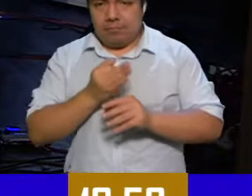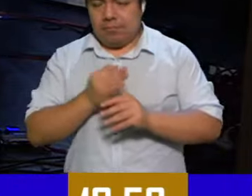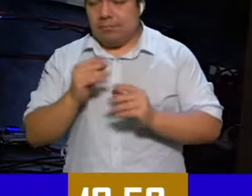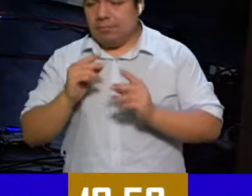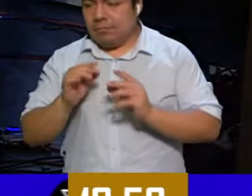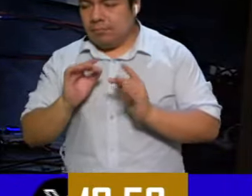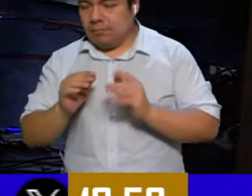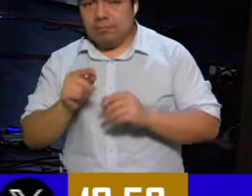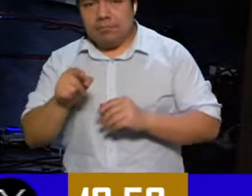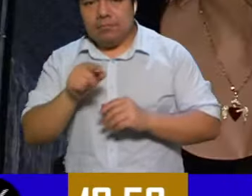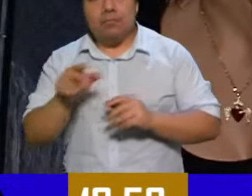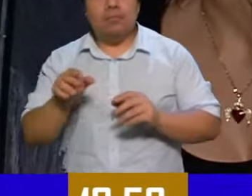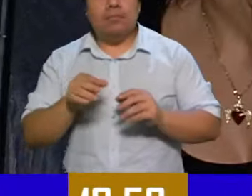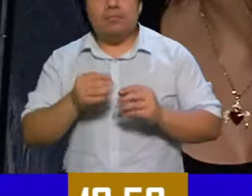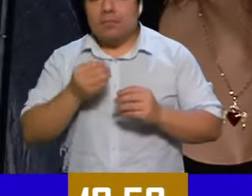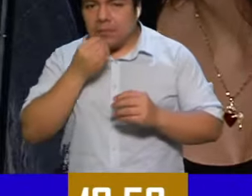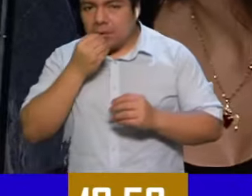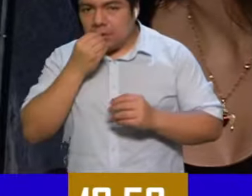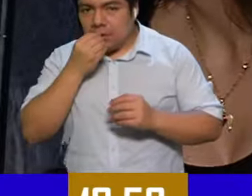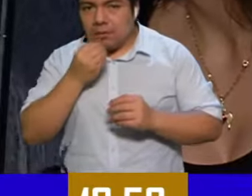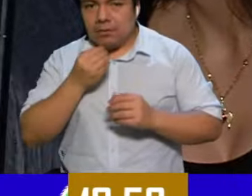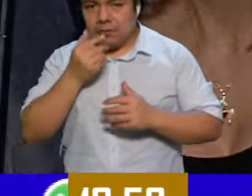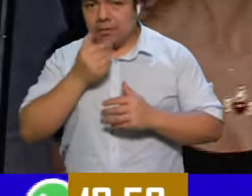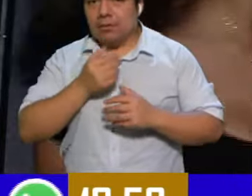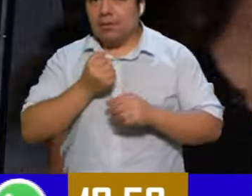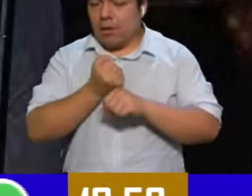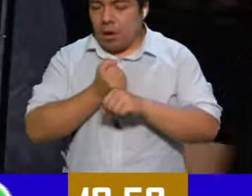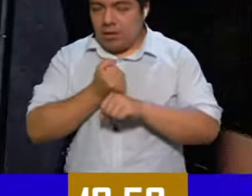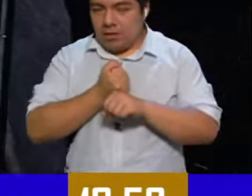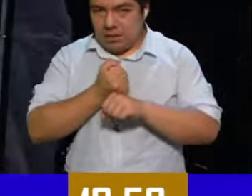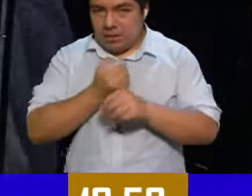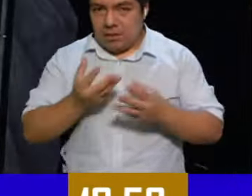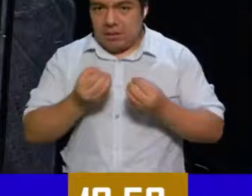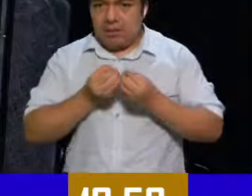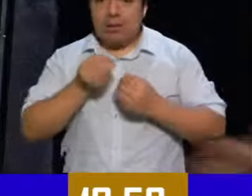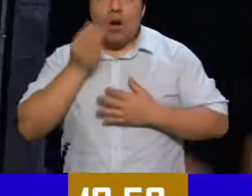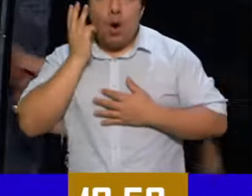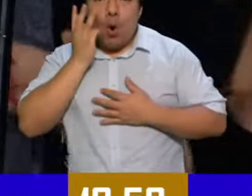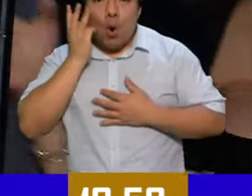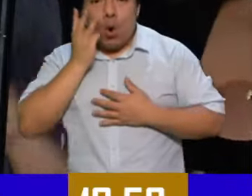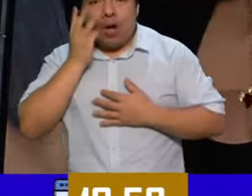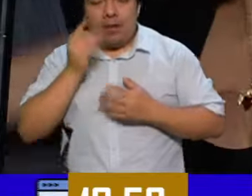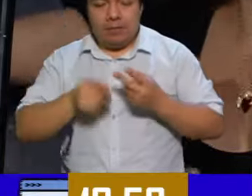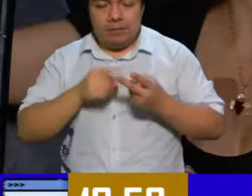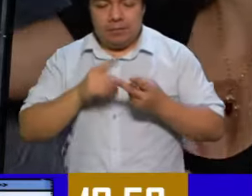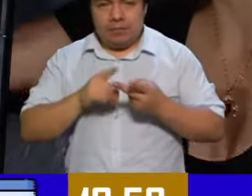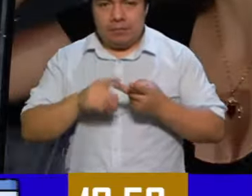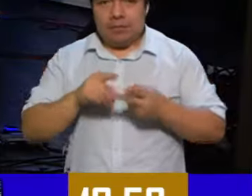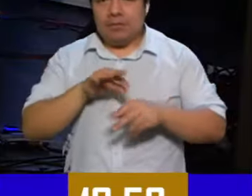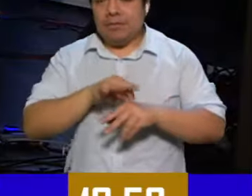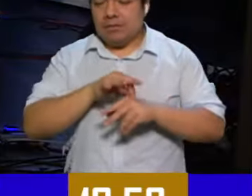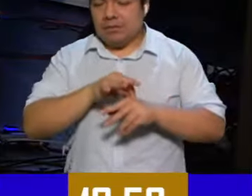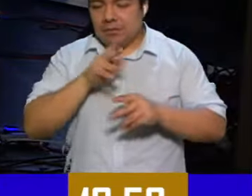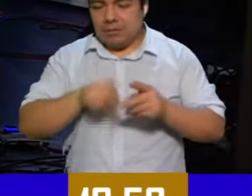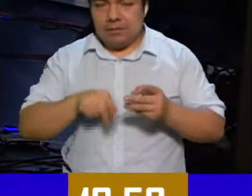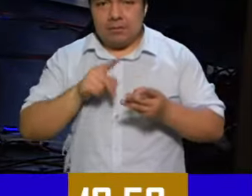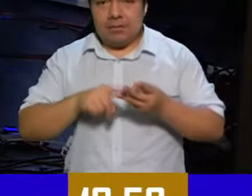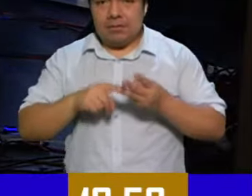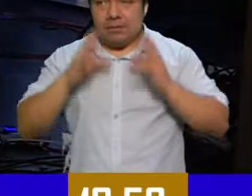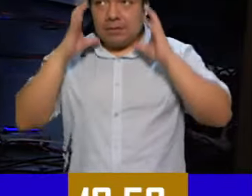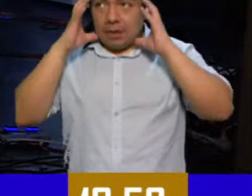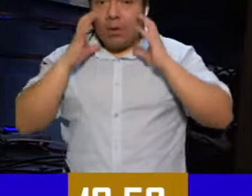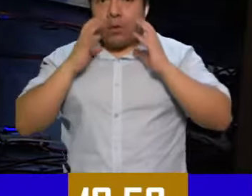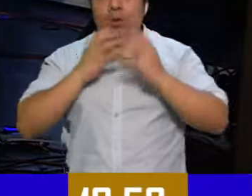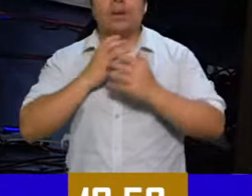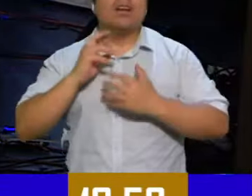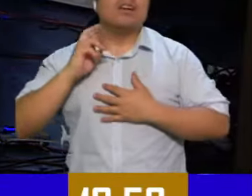por Cual. ¿Ustedes desayunan sangre con whisky y luego se comen un pedazo de bistec crudo? ¿Y la cabeza de un murciélago como Ozzy